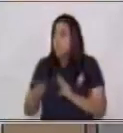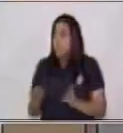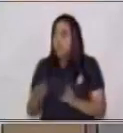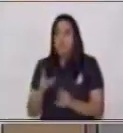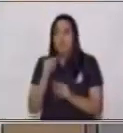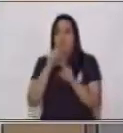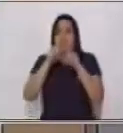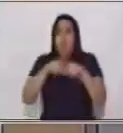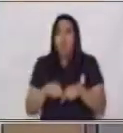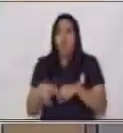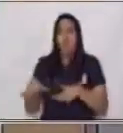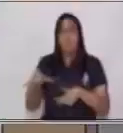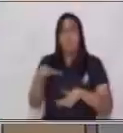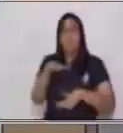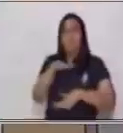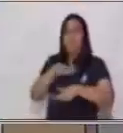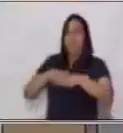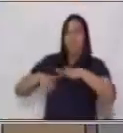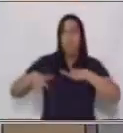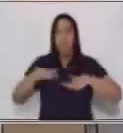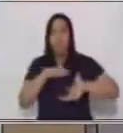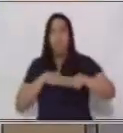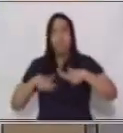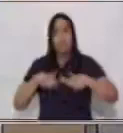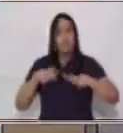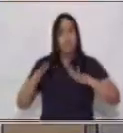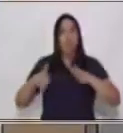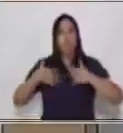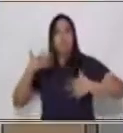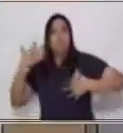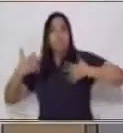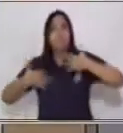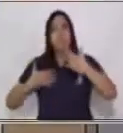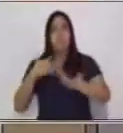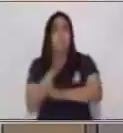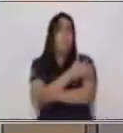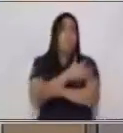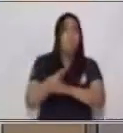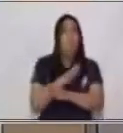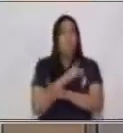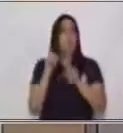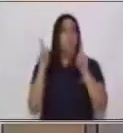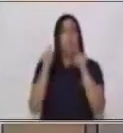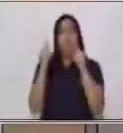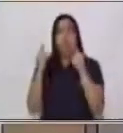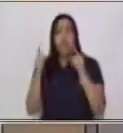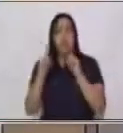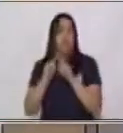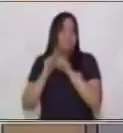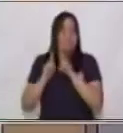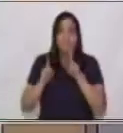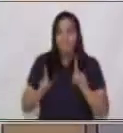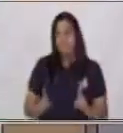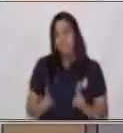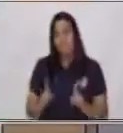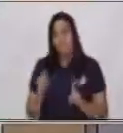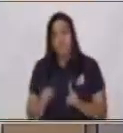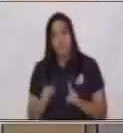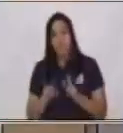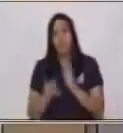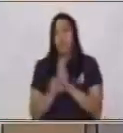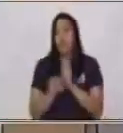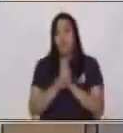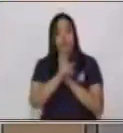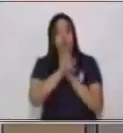no podemos mezclarlo con algún tema de expresión artística. Puede que haya alguna relación, pero si lo que queremos resumir es ese tema de matemática en